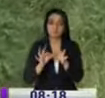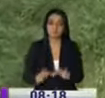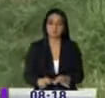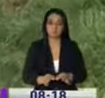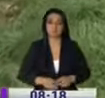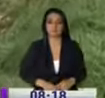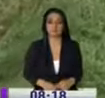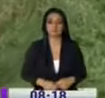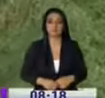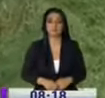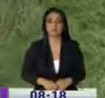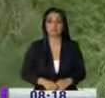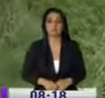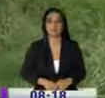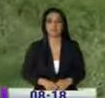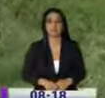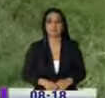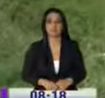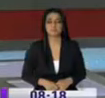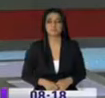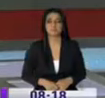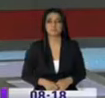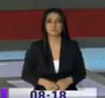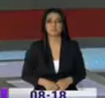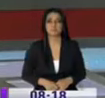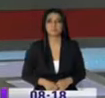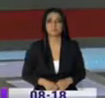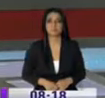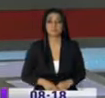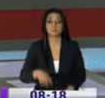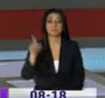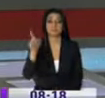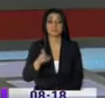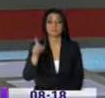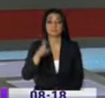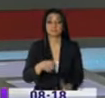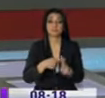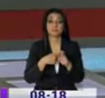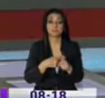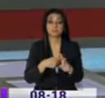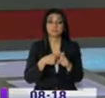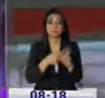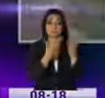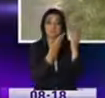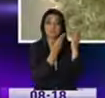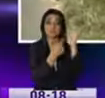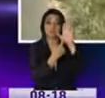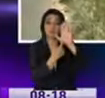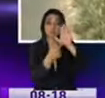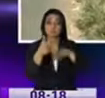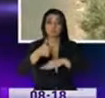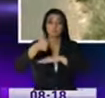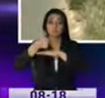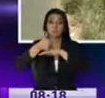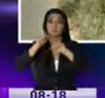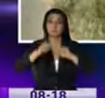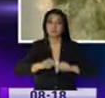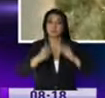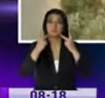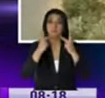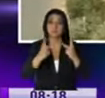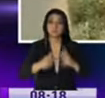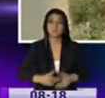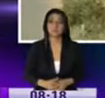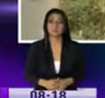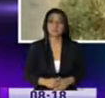informó Priscila Cadena. Ahí necesitan intervención, ¿no? Pónganlo nuevamente para que lo puedan ver las autoridades. Así, eso, miren